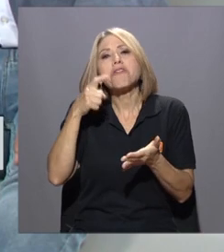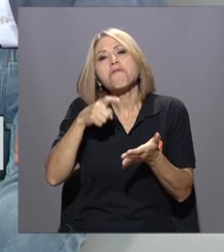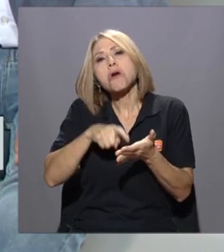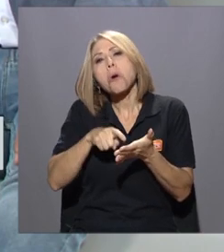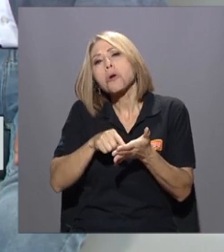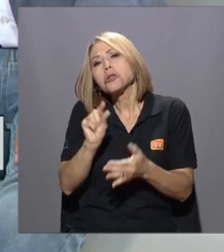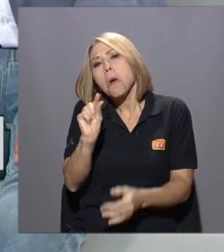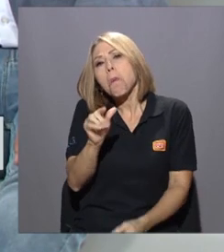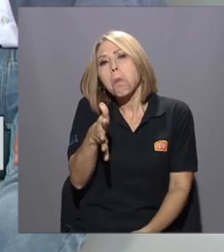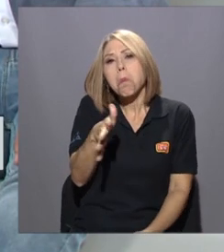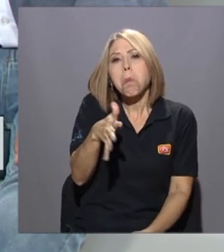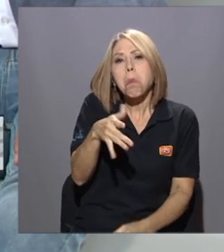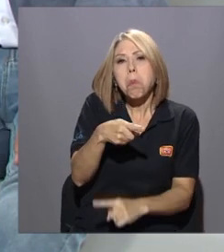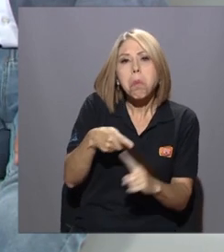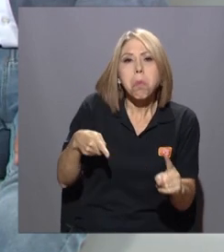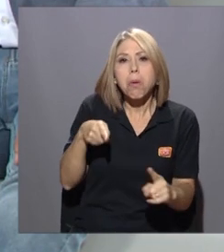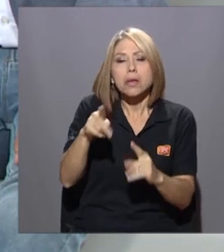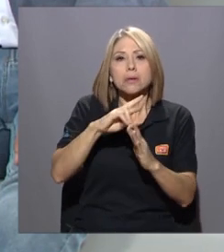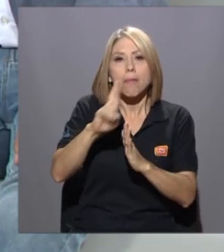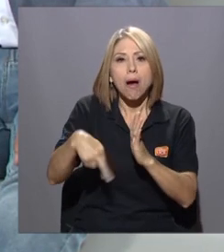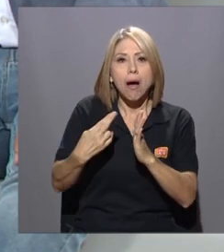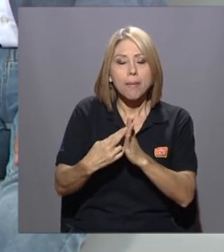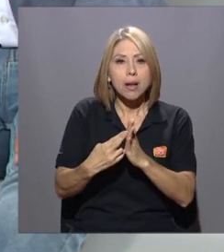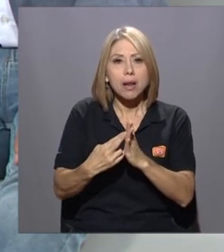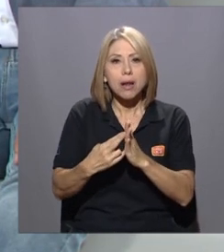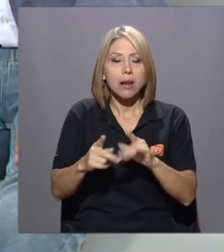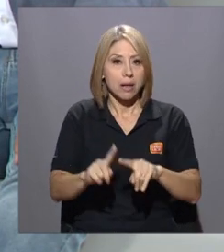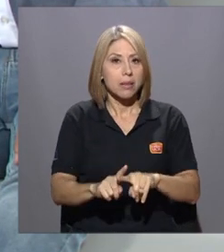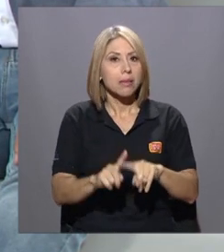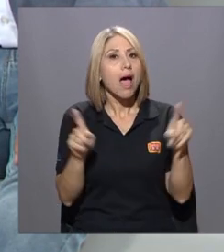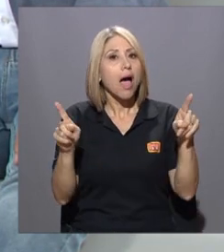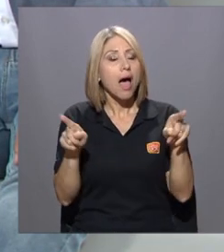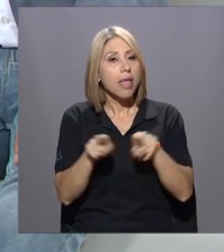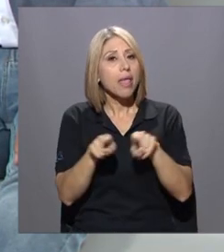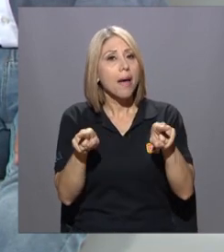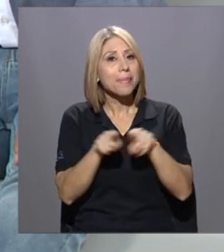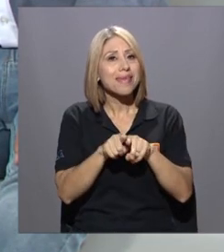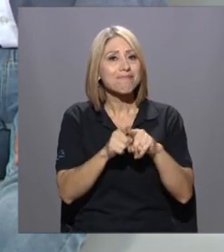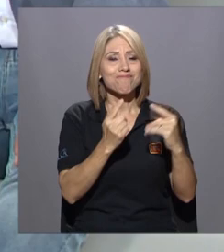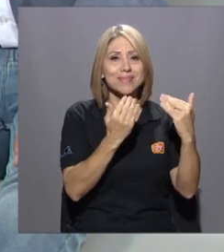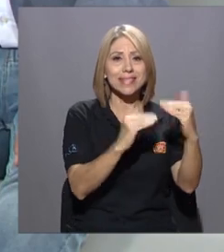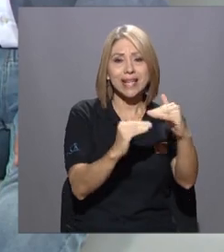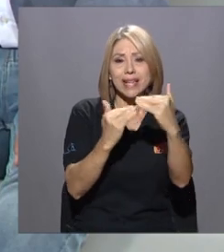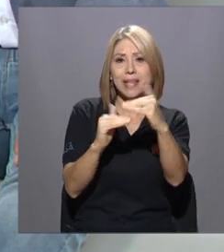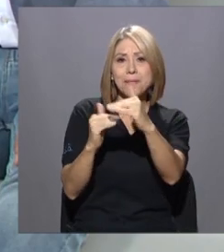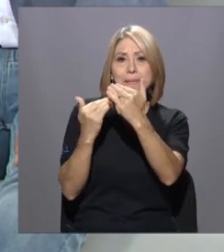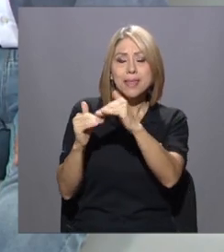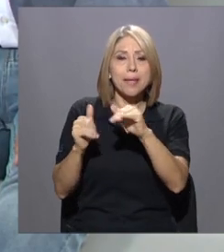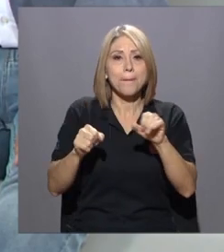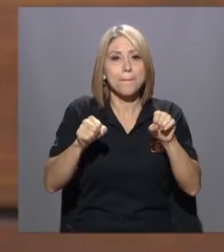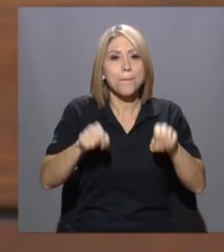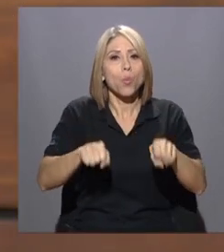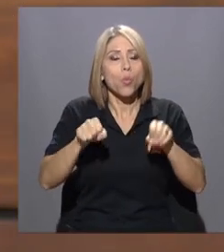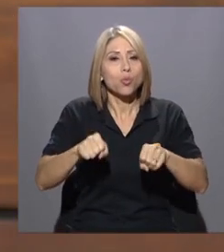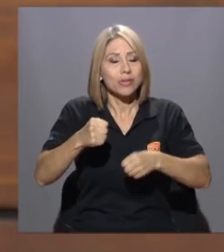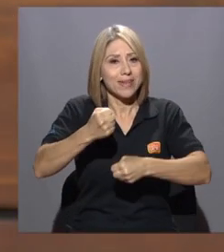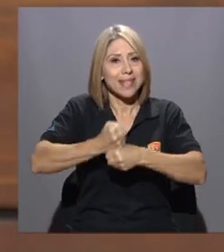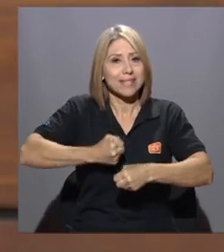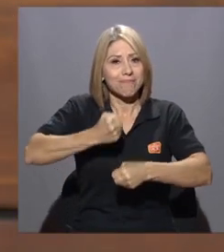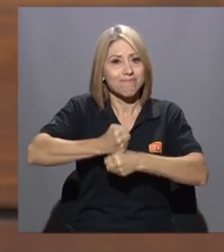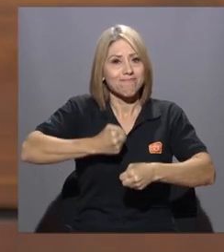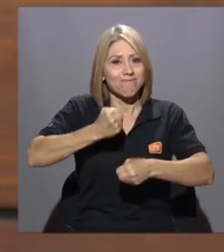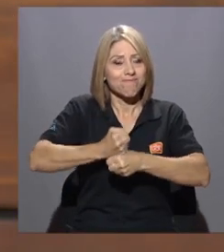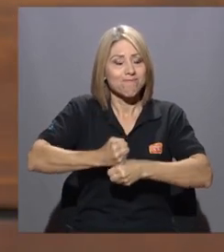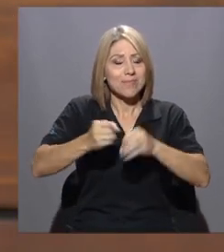este papel, sino que también se limitan las posibilidades de ejercicio de esta